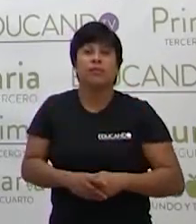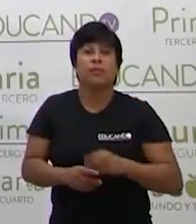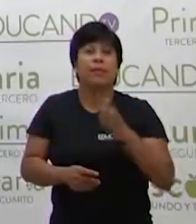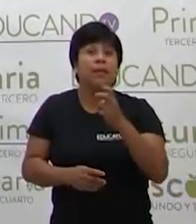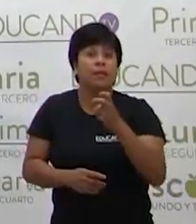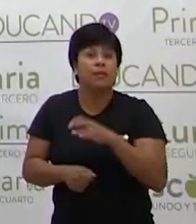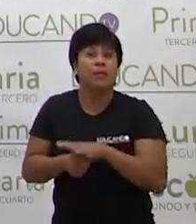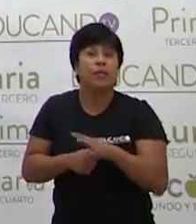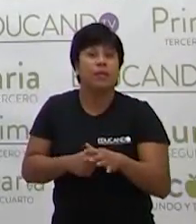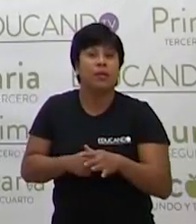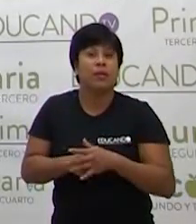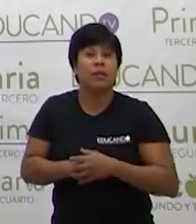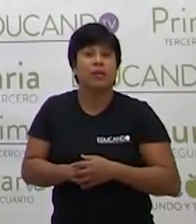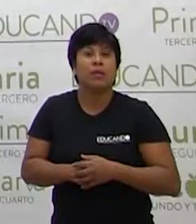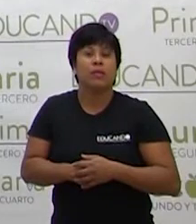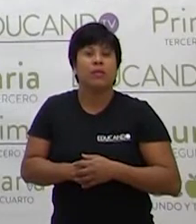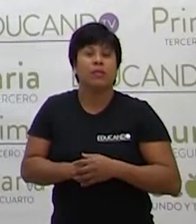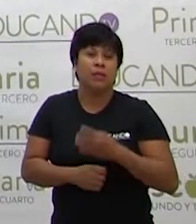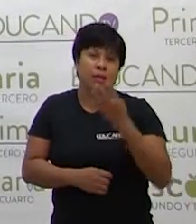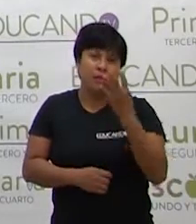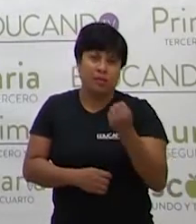Sería